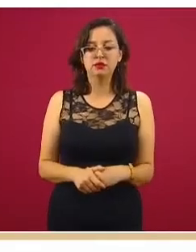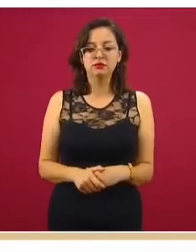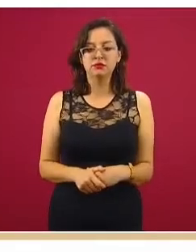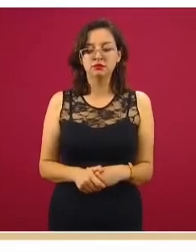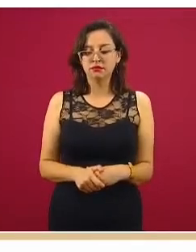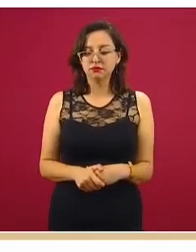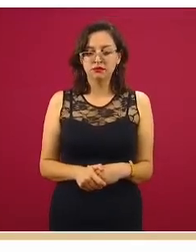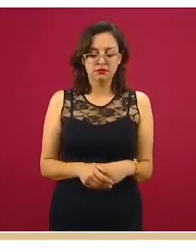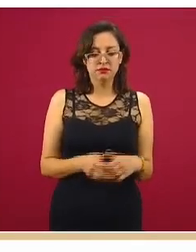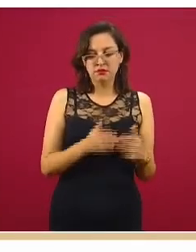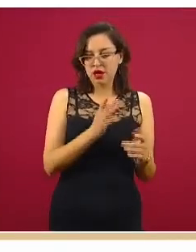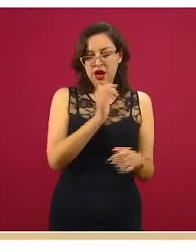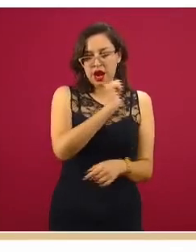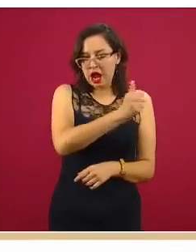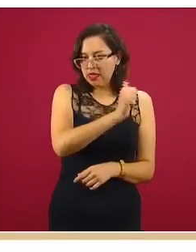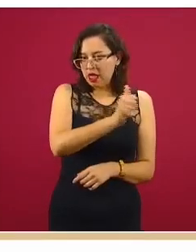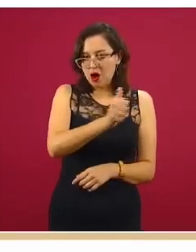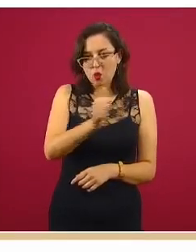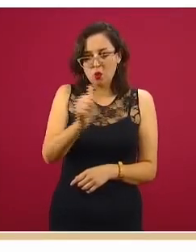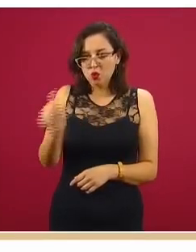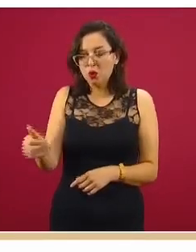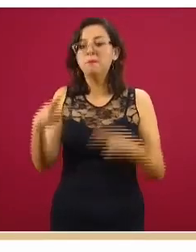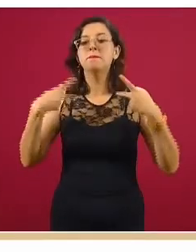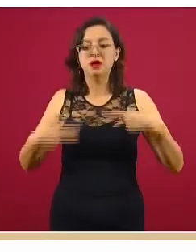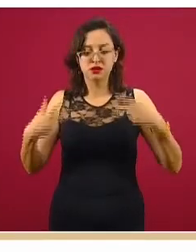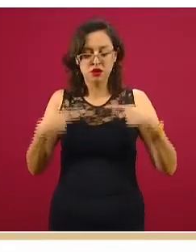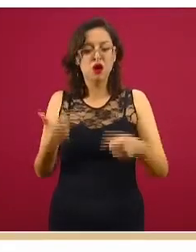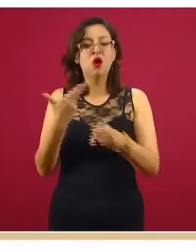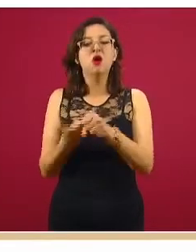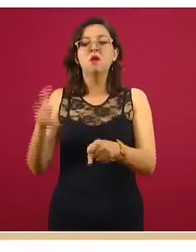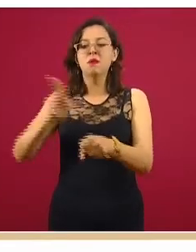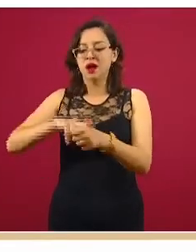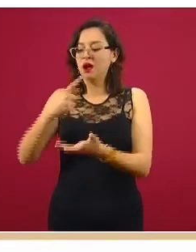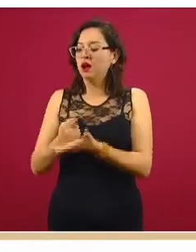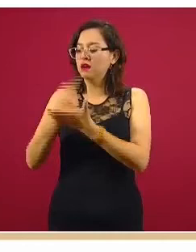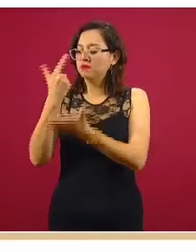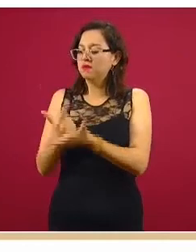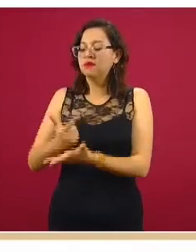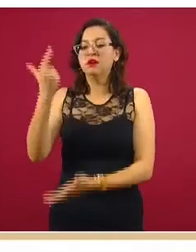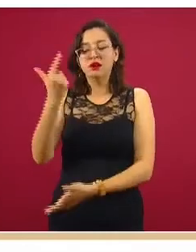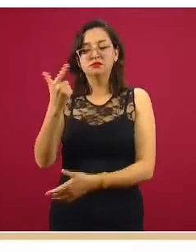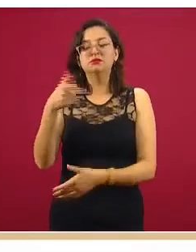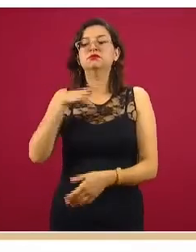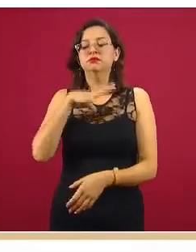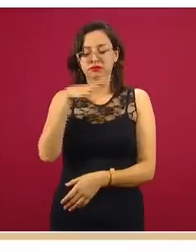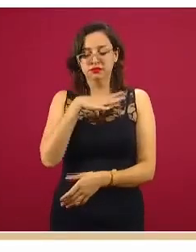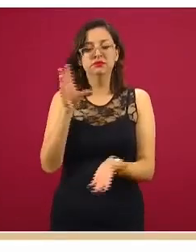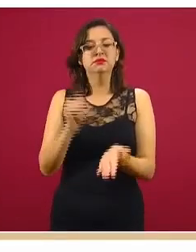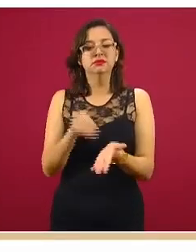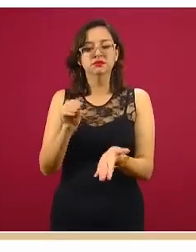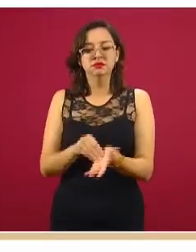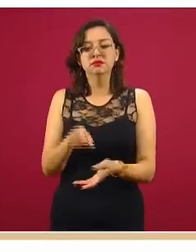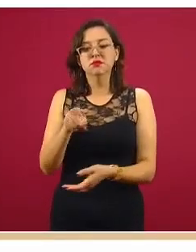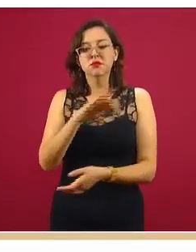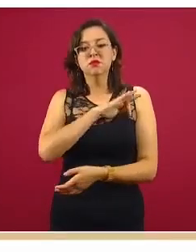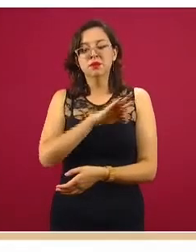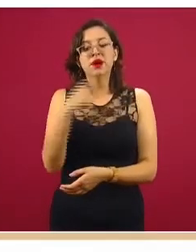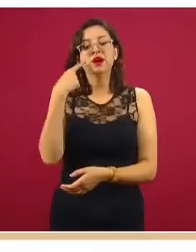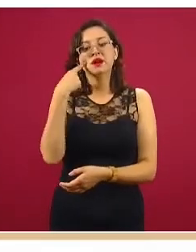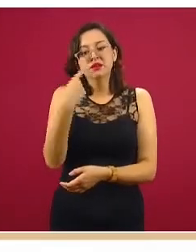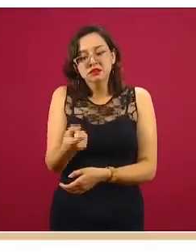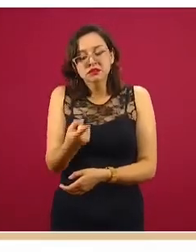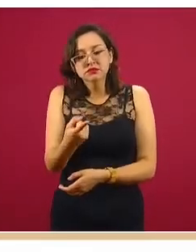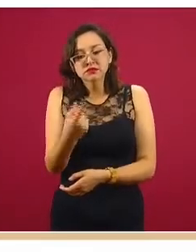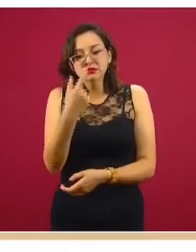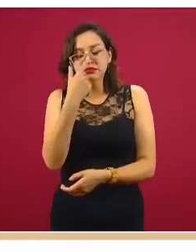manera directa. Son personas que están en terapia intensiva con infección respiratoria aguda grave. Y vean ustedes cómo